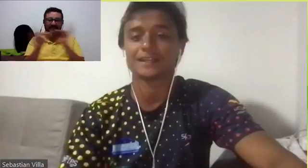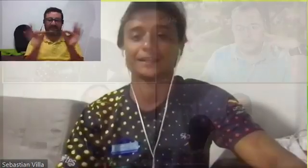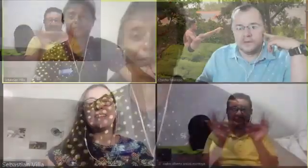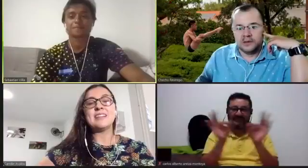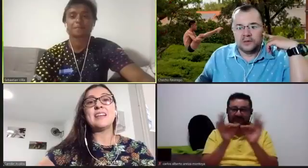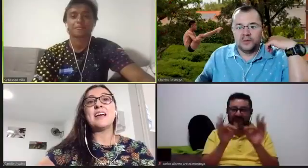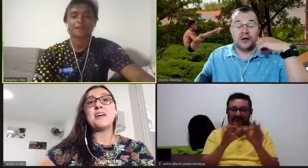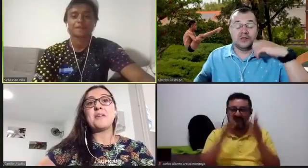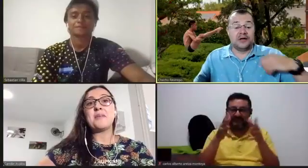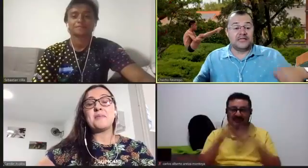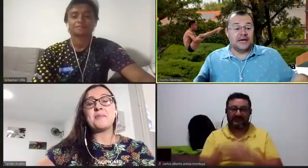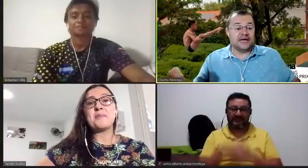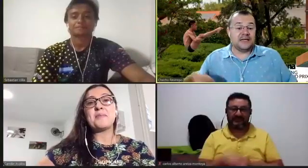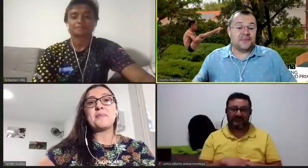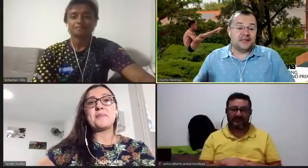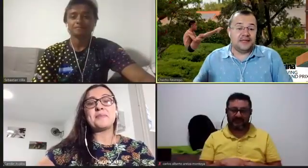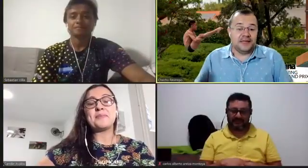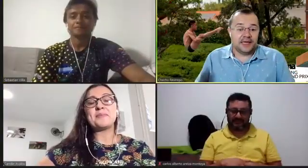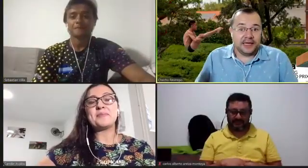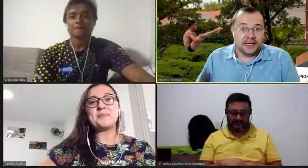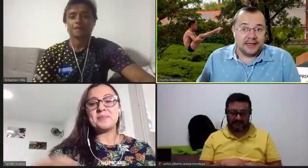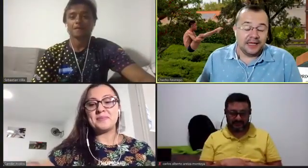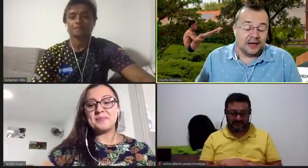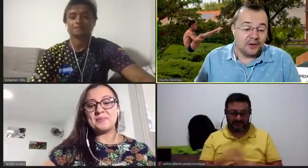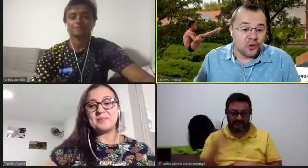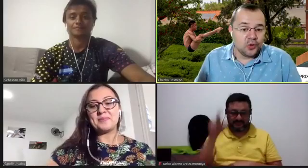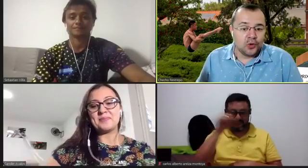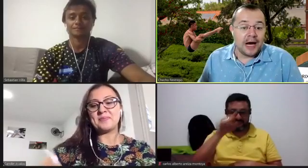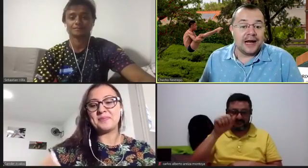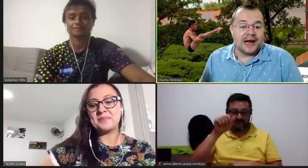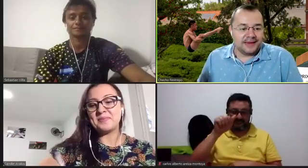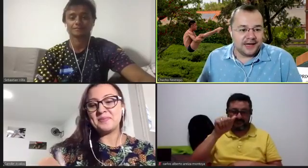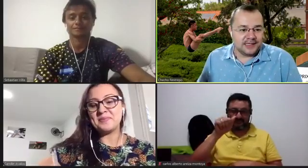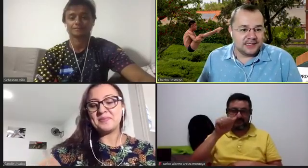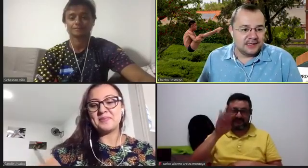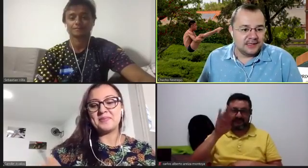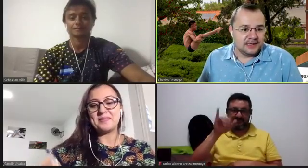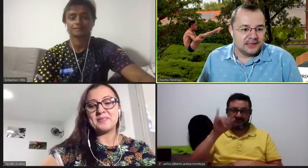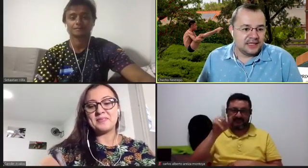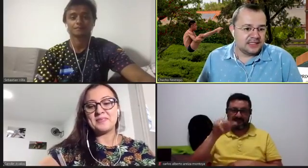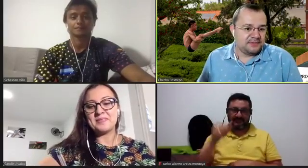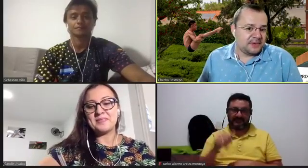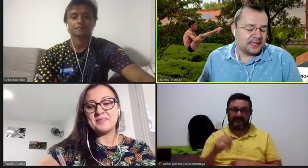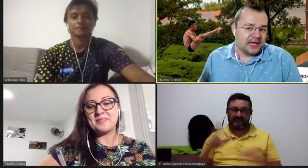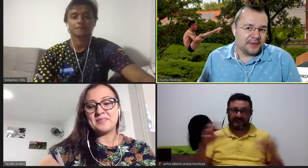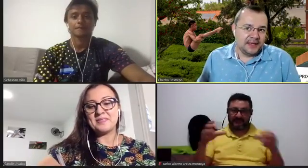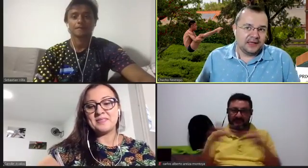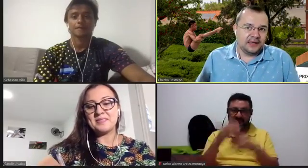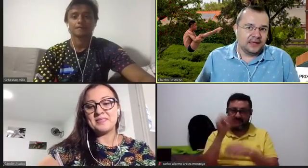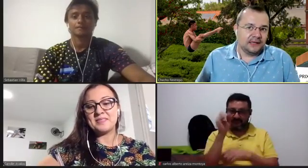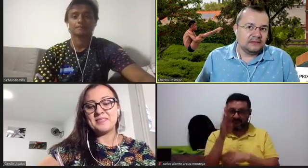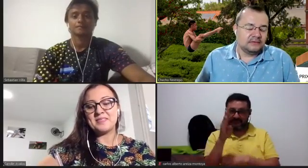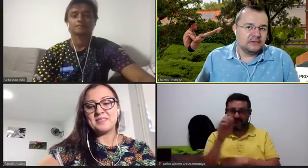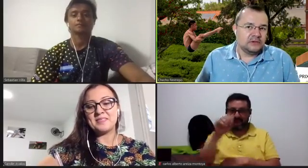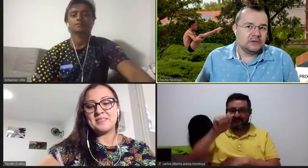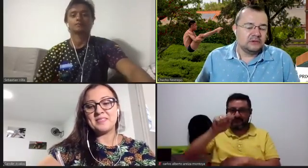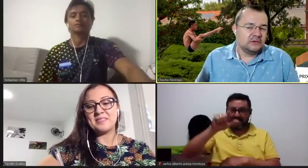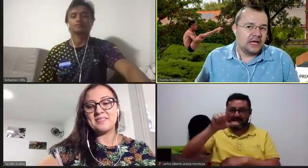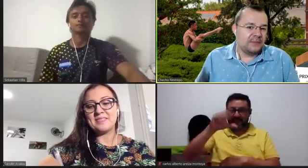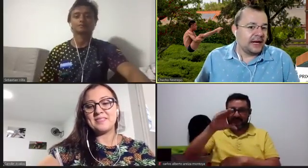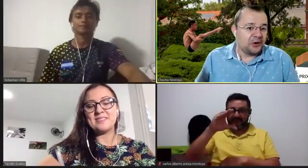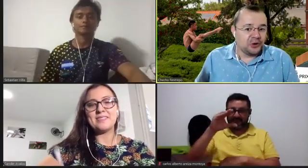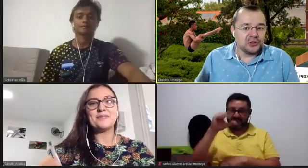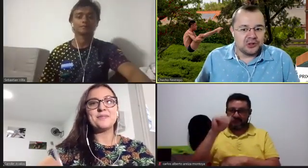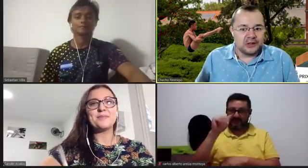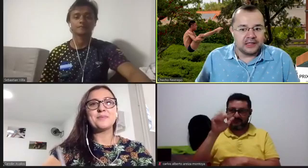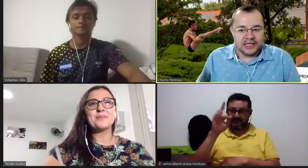adquirir. Bueno, Sebastián hace parte del club Alcatraz, que es prácticamente el